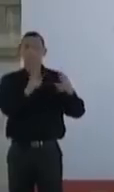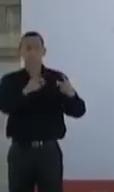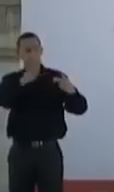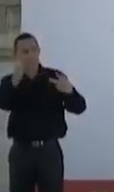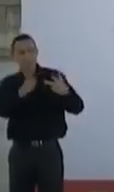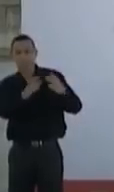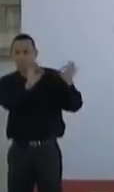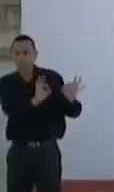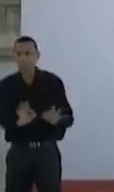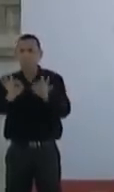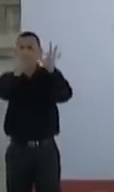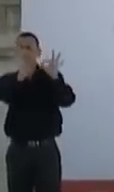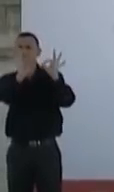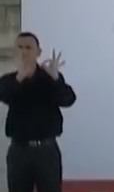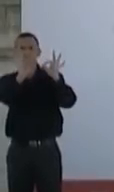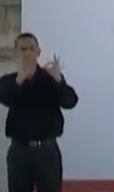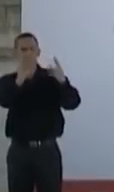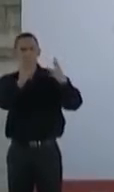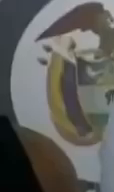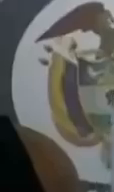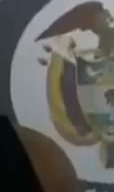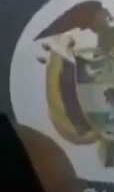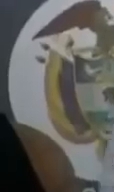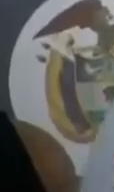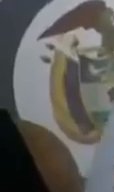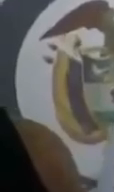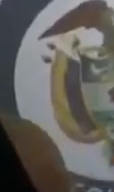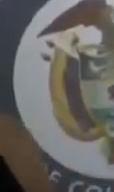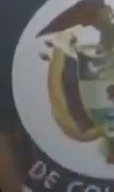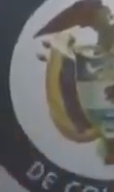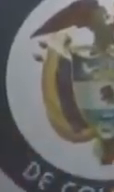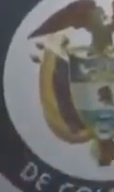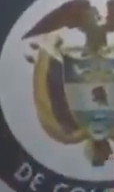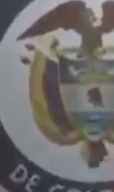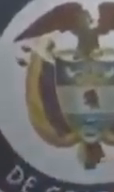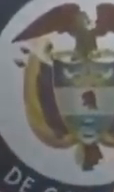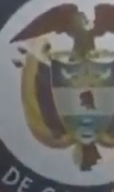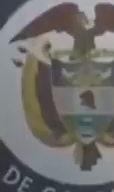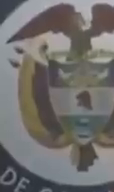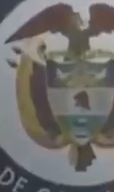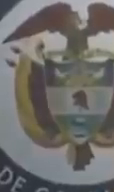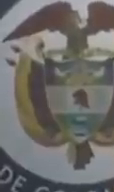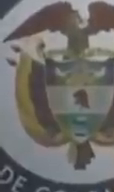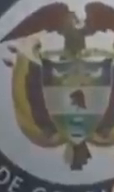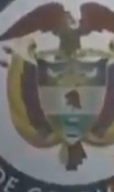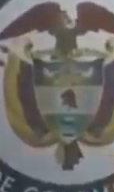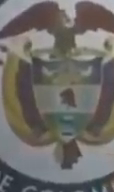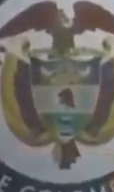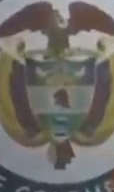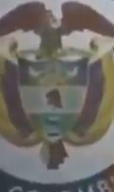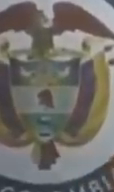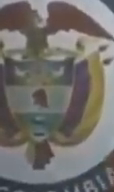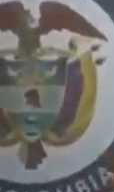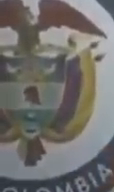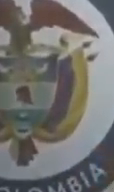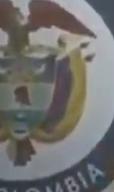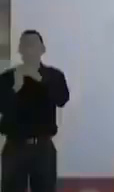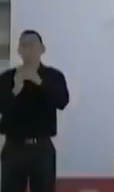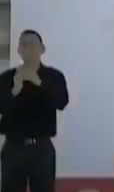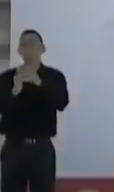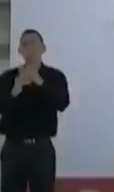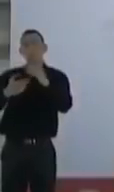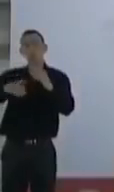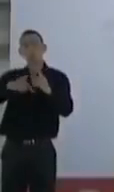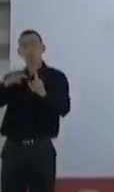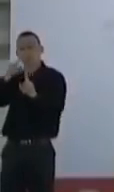excelencia y aquí tenemos equipo. En primer lugar, equidad. Nuestra meta es